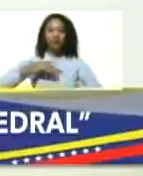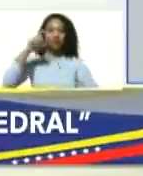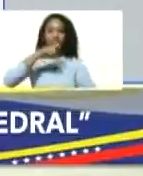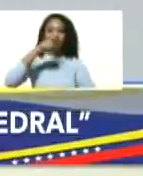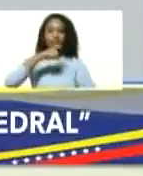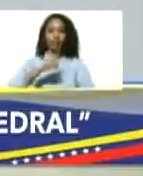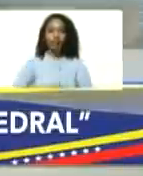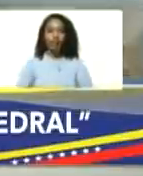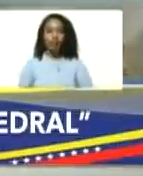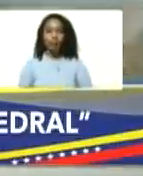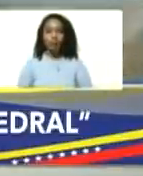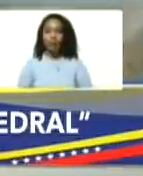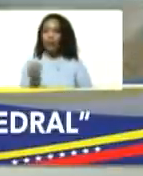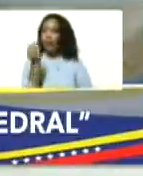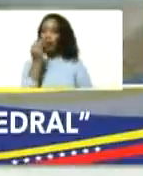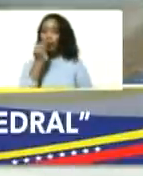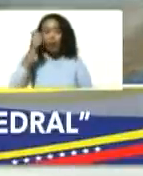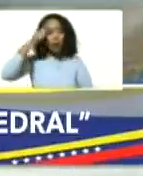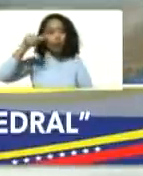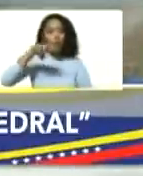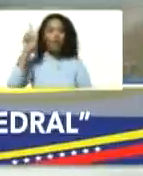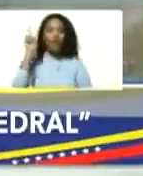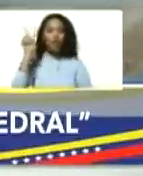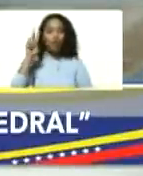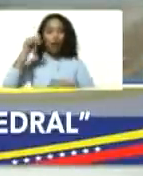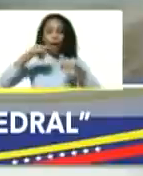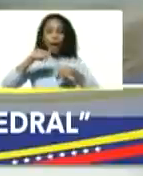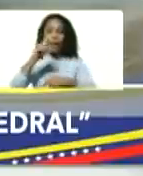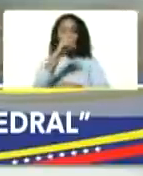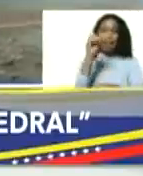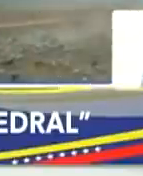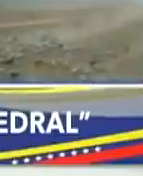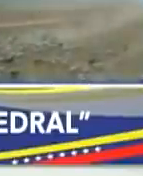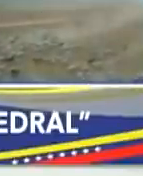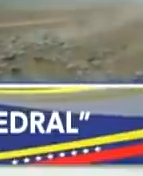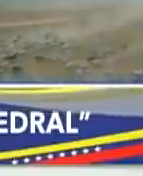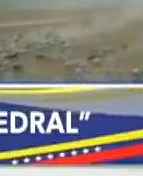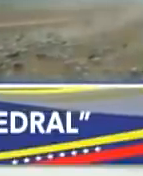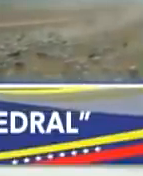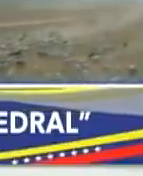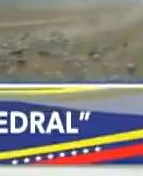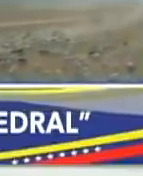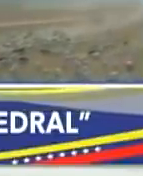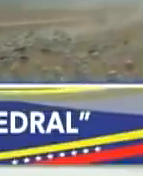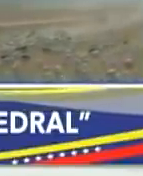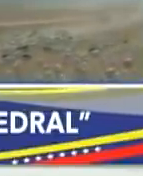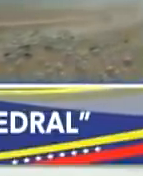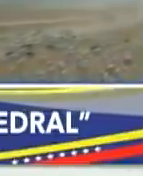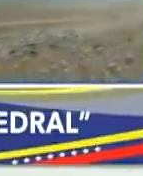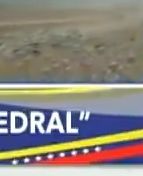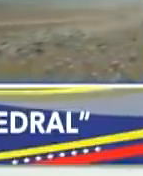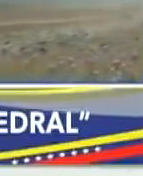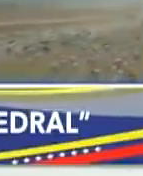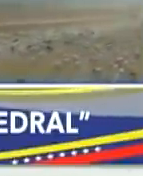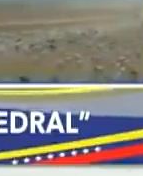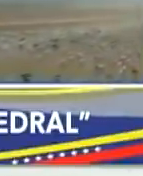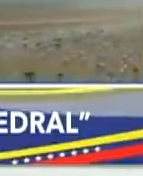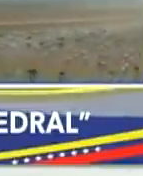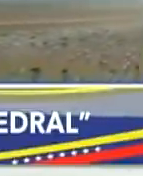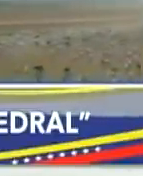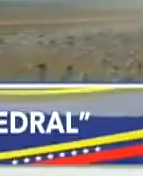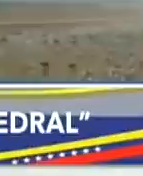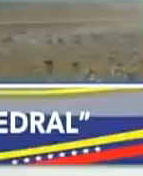del alimento del pueblo de venezuela al 100% y más y para convertirnos en exportadores pero